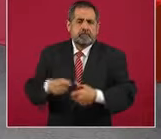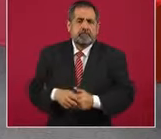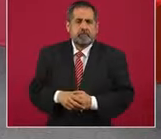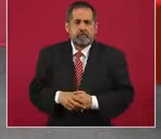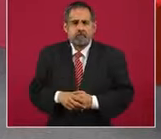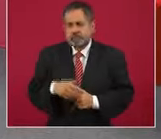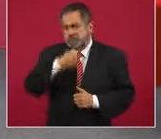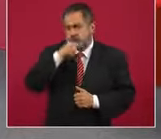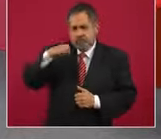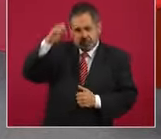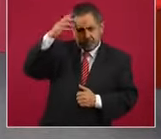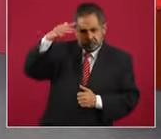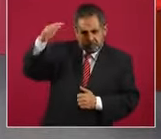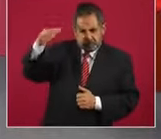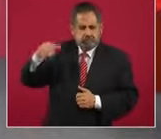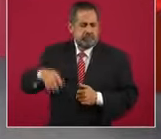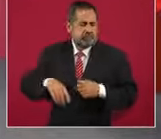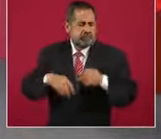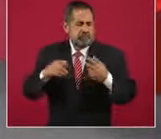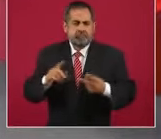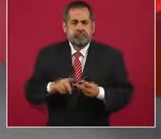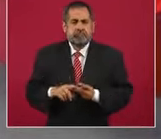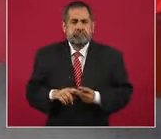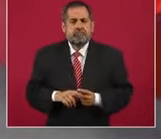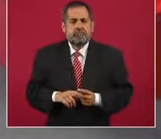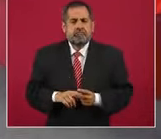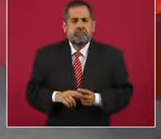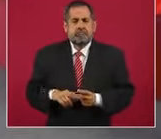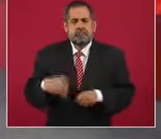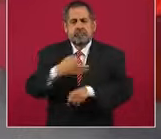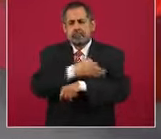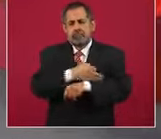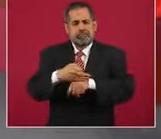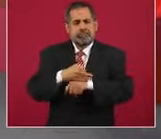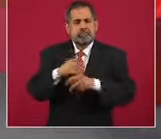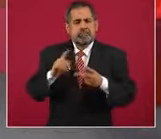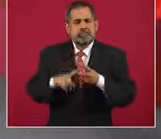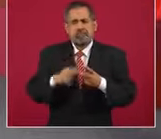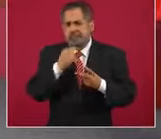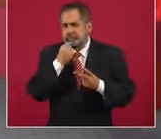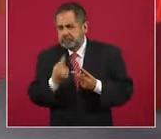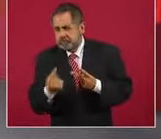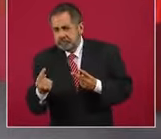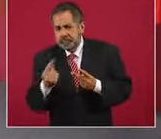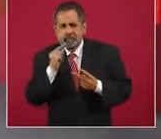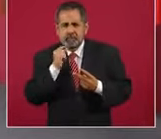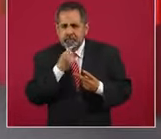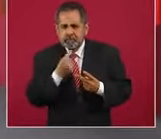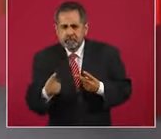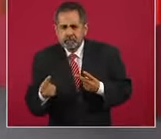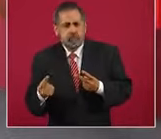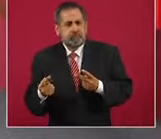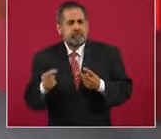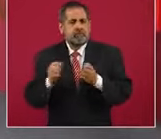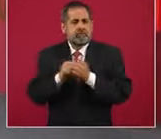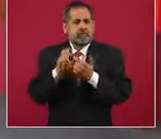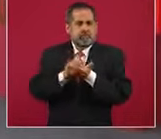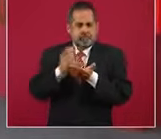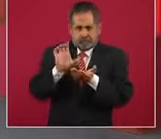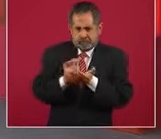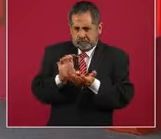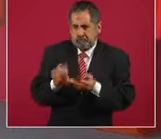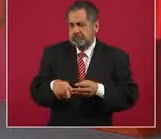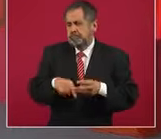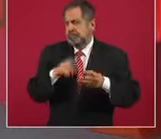El adulto mayor, la familia con un niño o una niña con